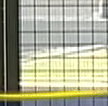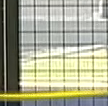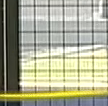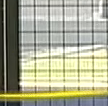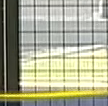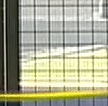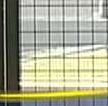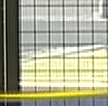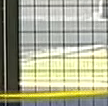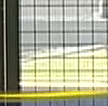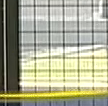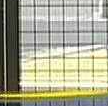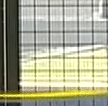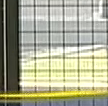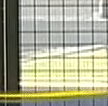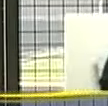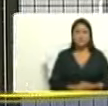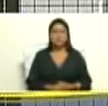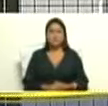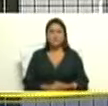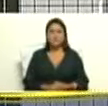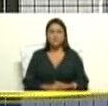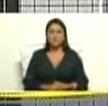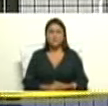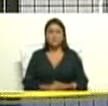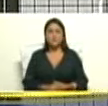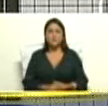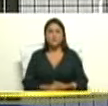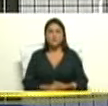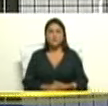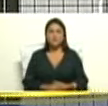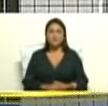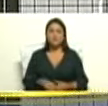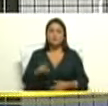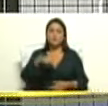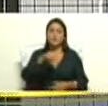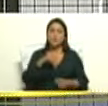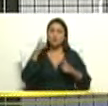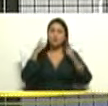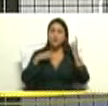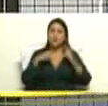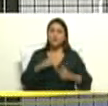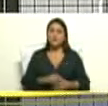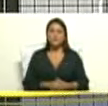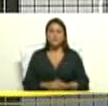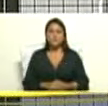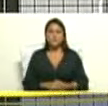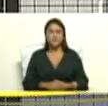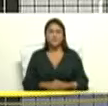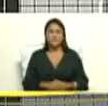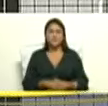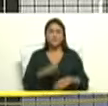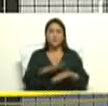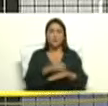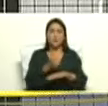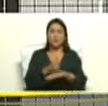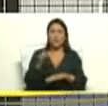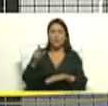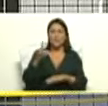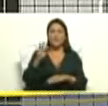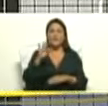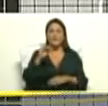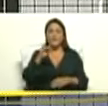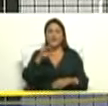recorriendo el país junto al comandante Chávez por culpa de Fredy Bernal nos metían